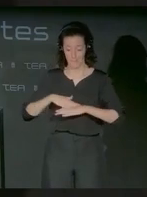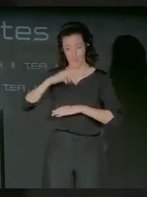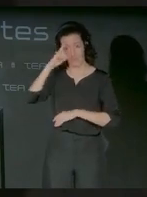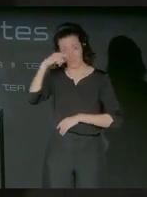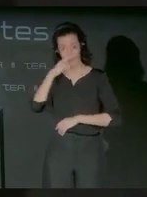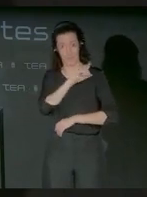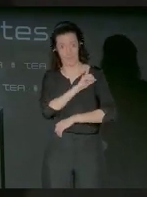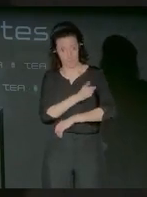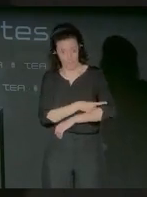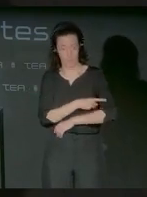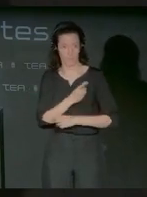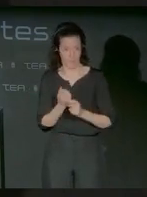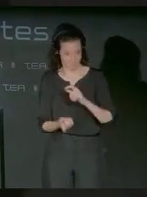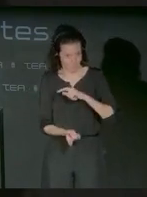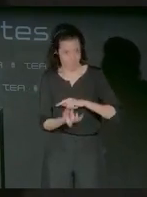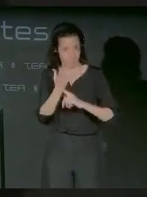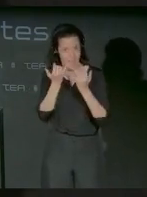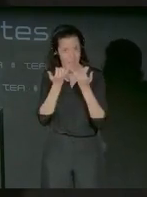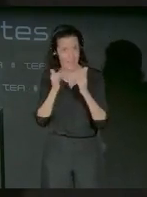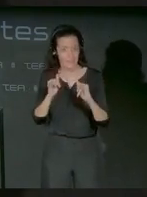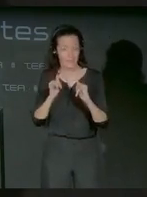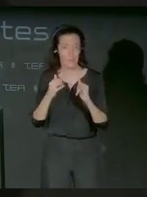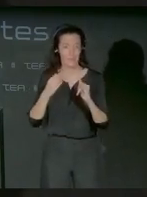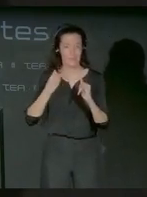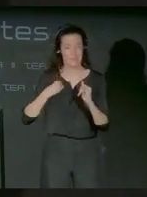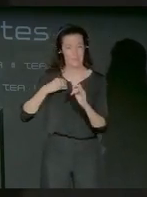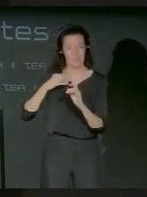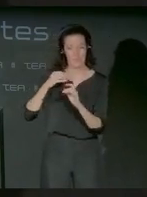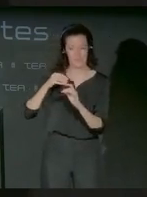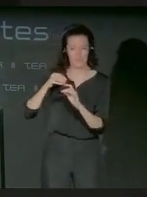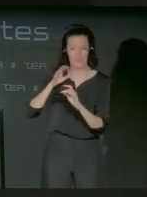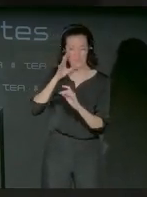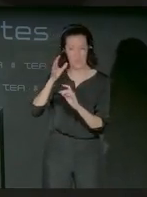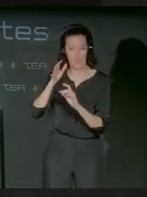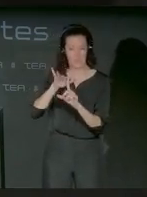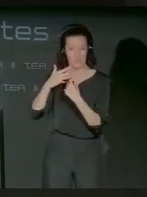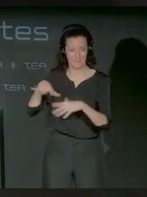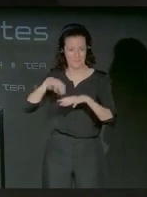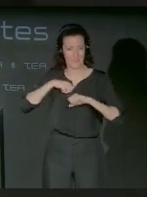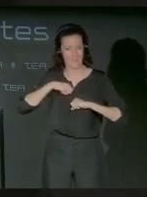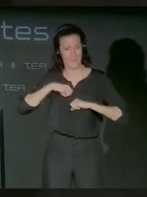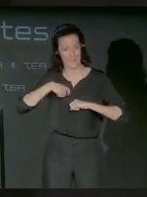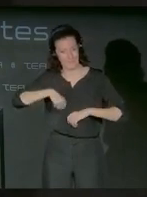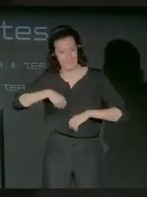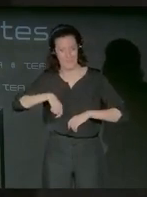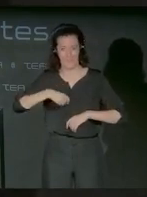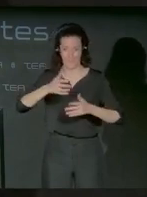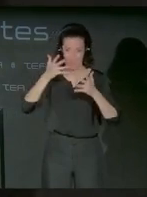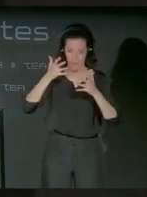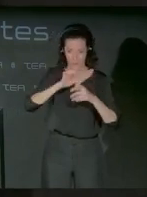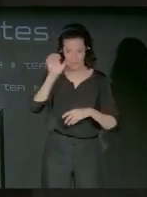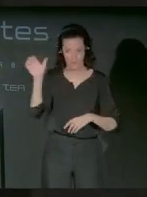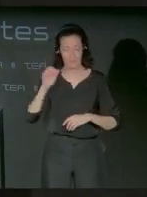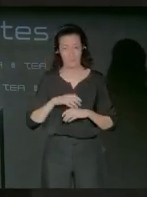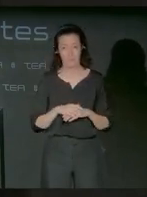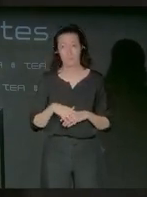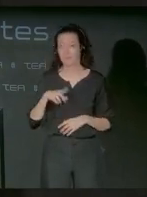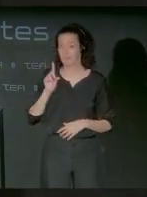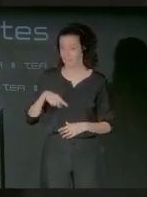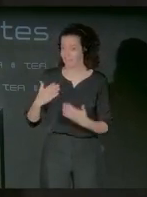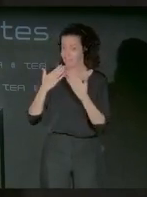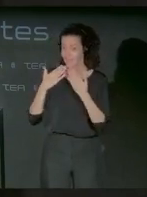en el marco de la presidencia española del Consejo de la Unión Europea y no quiero empezar a hablar sin agradecer a todo el equipo de la dirección general